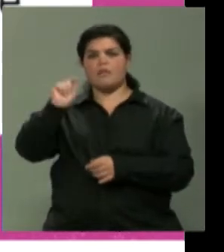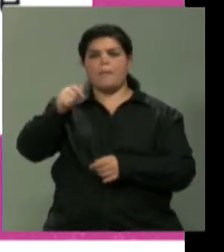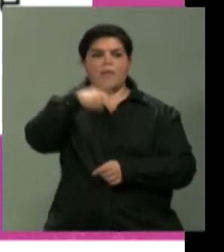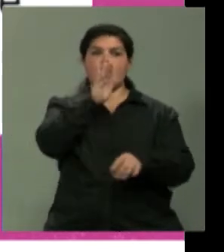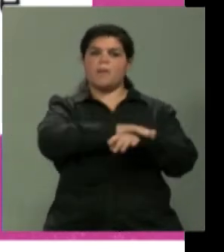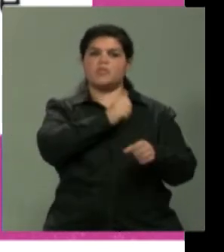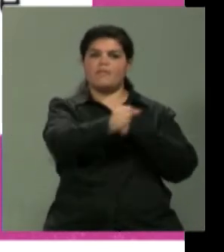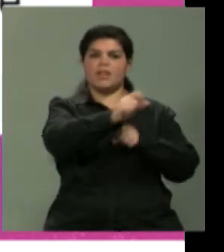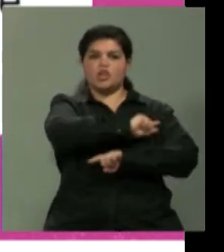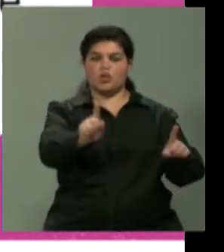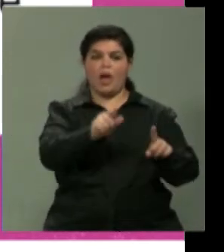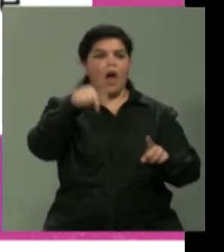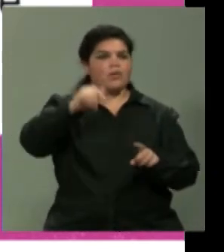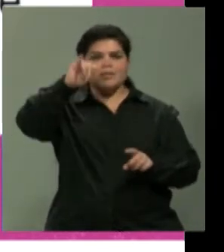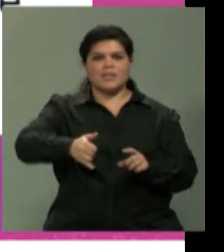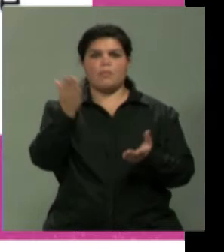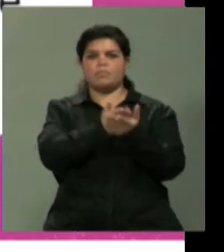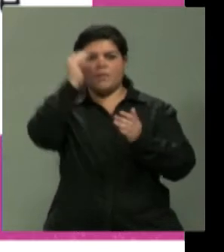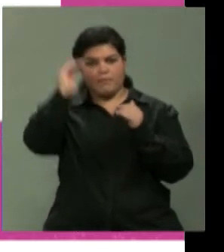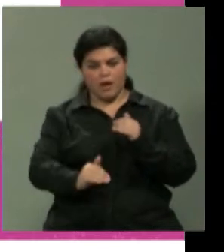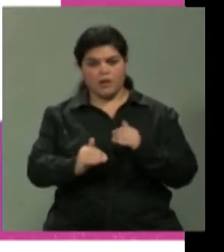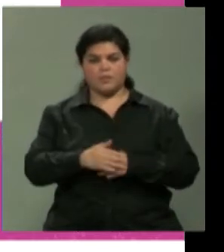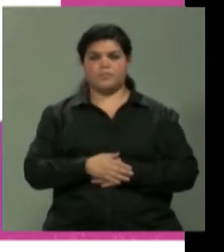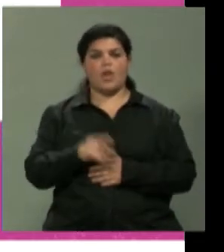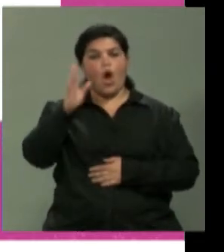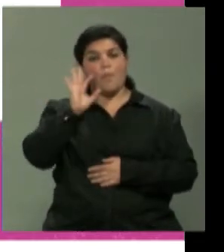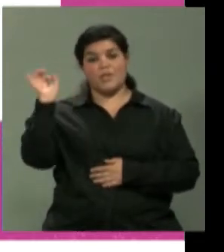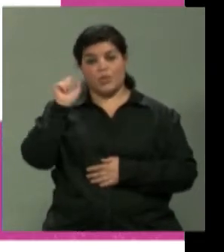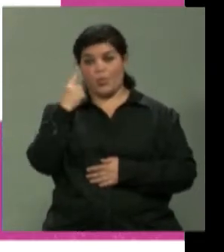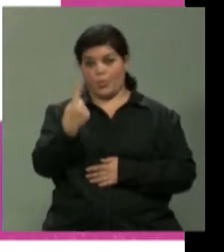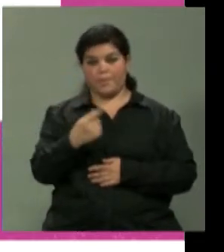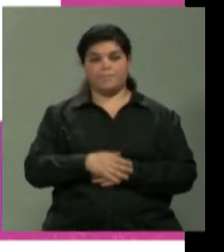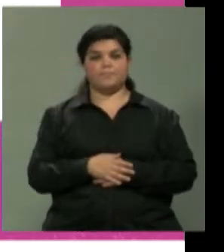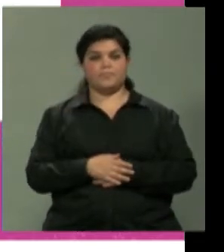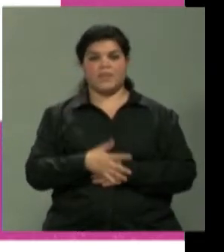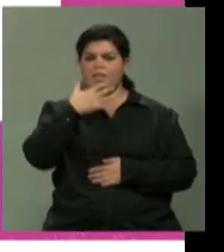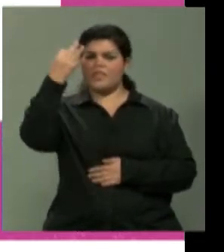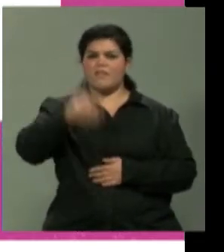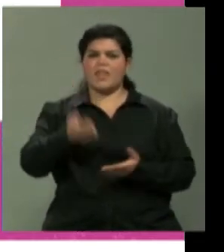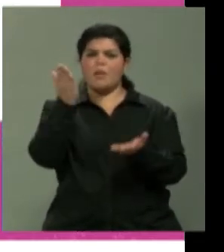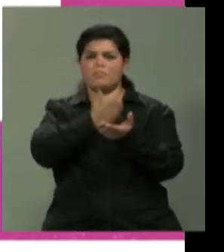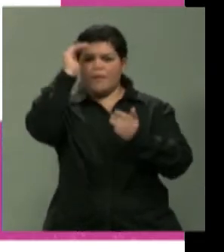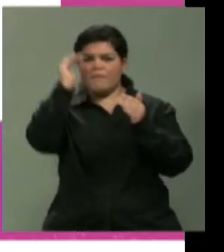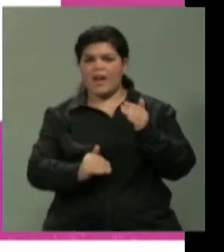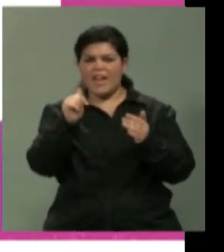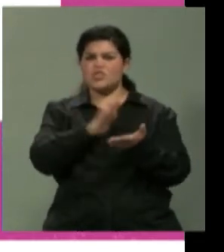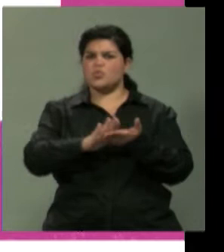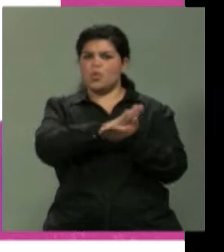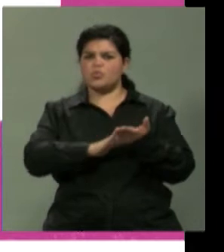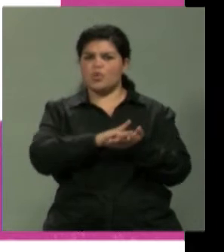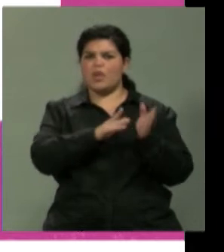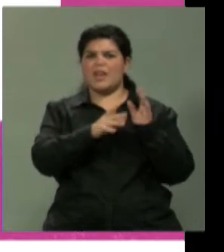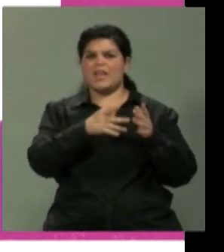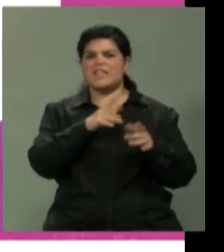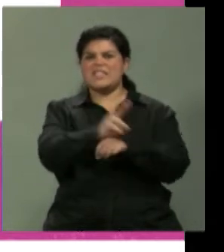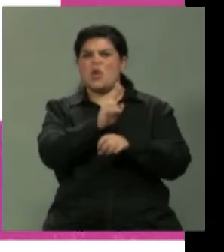homicidio. Ya tienen que bajar la edad de imputabilidad. Una de las opiniones. ¿Realmente creen que bajar la edad de imputabilidad soluciona el tema de la